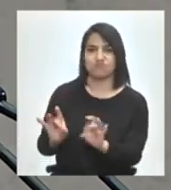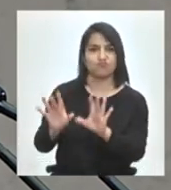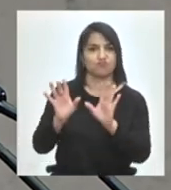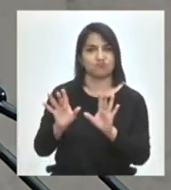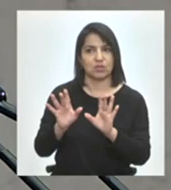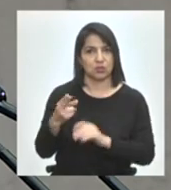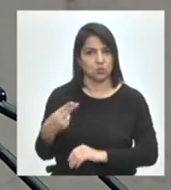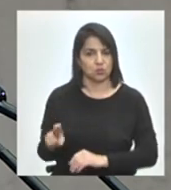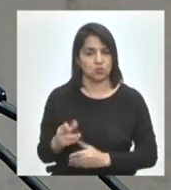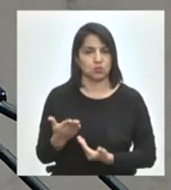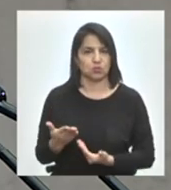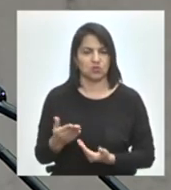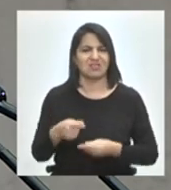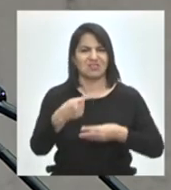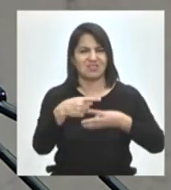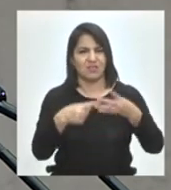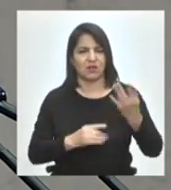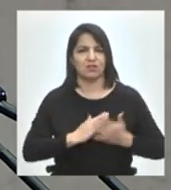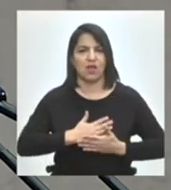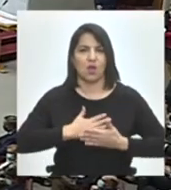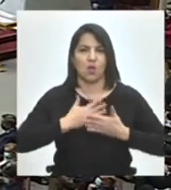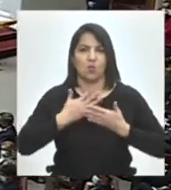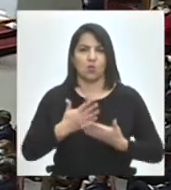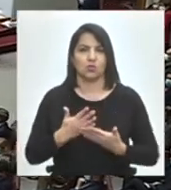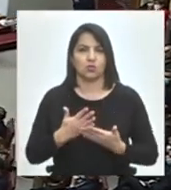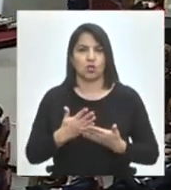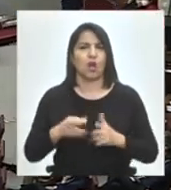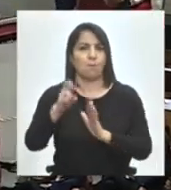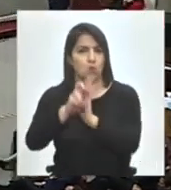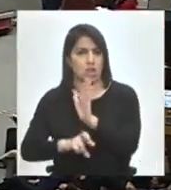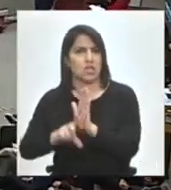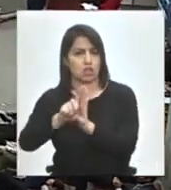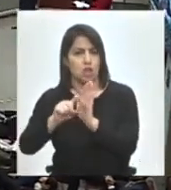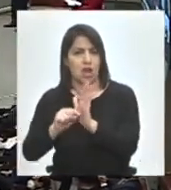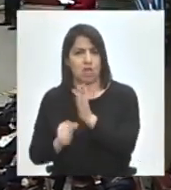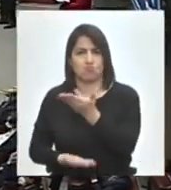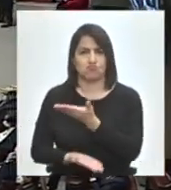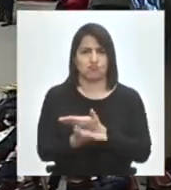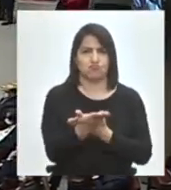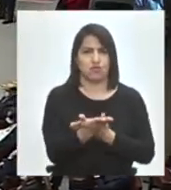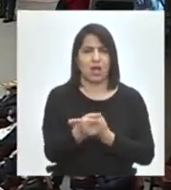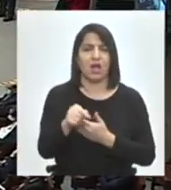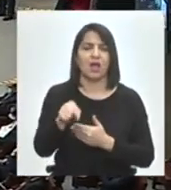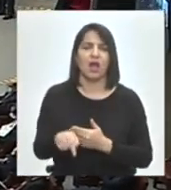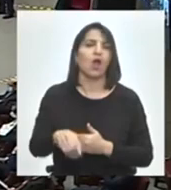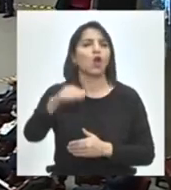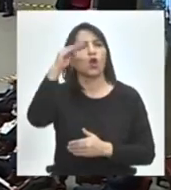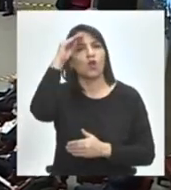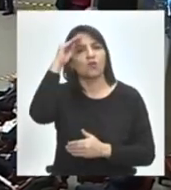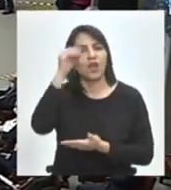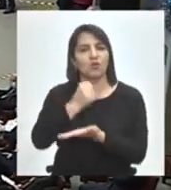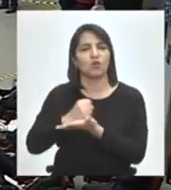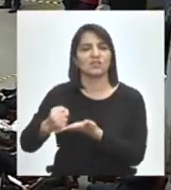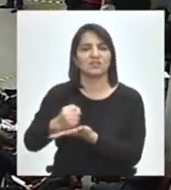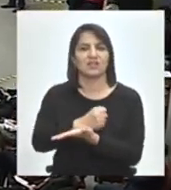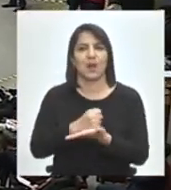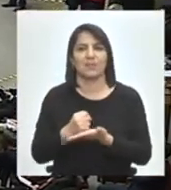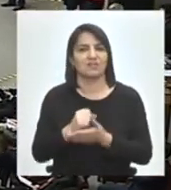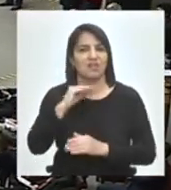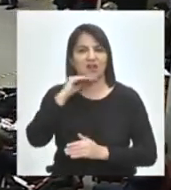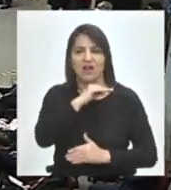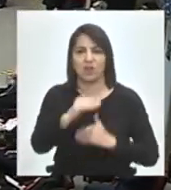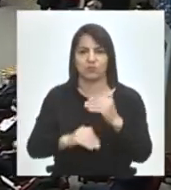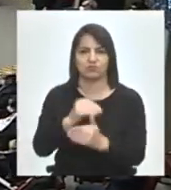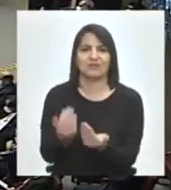Otra serie de mociones han sido despachadas desde la Cámara hacia el Senado, donde confiamos que serán tramitadas con la premura